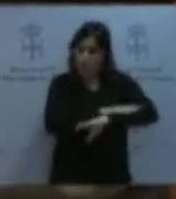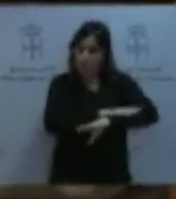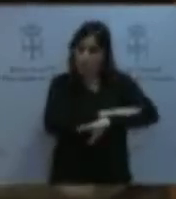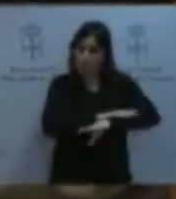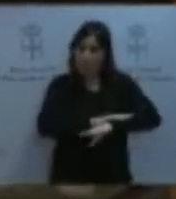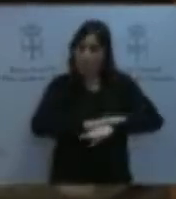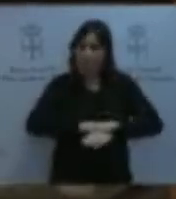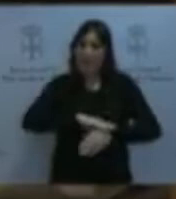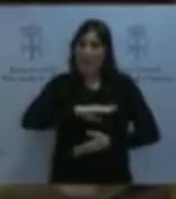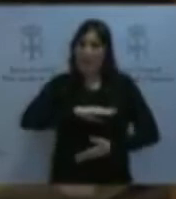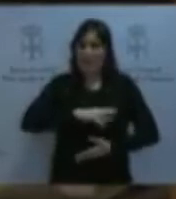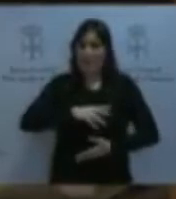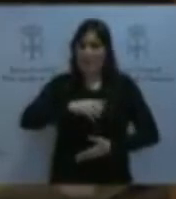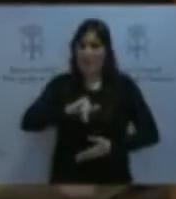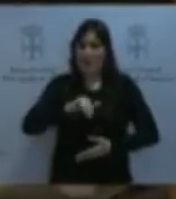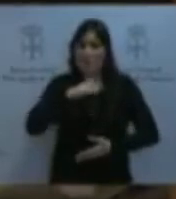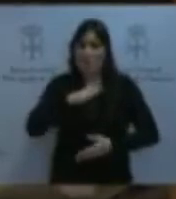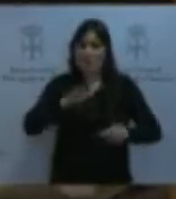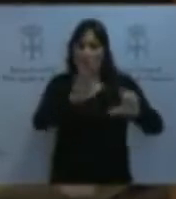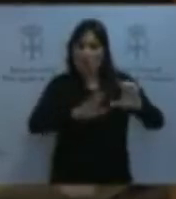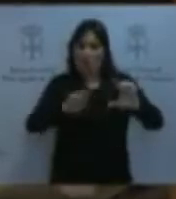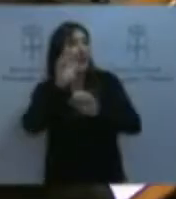asturiana, sin perjudicar al mundo rural?